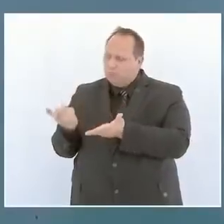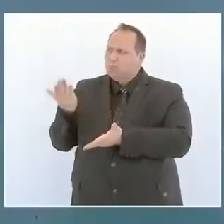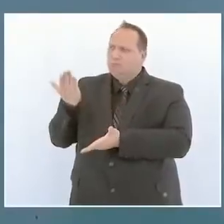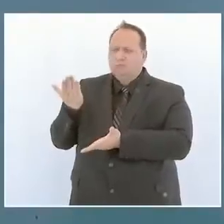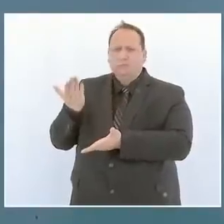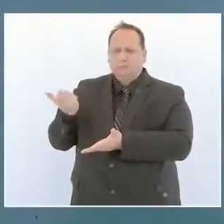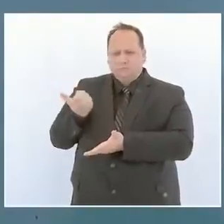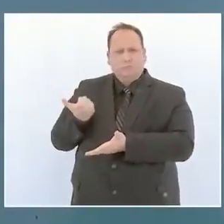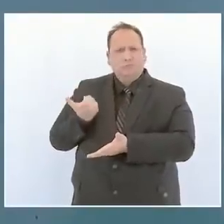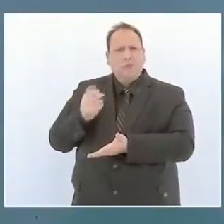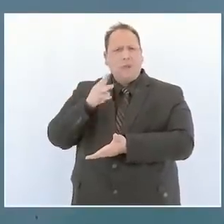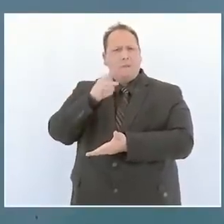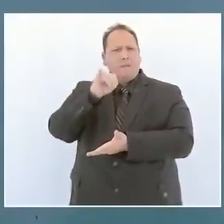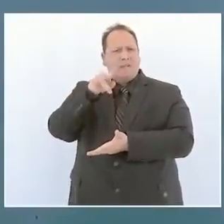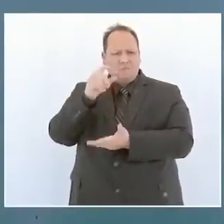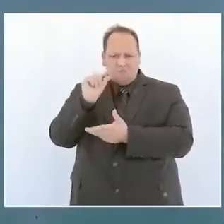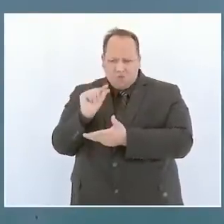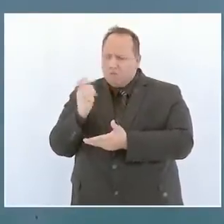Y esto va a seguir